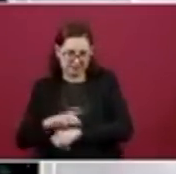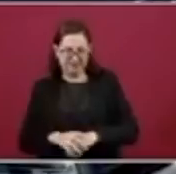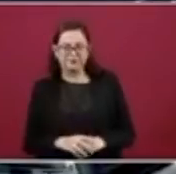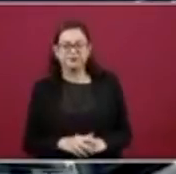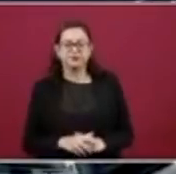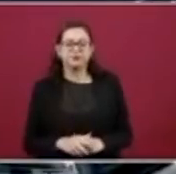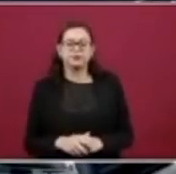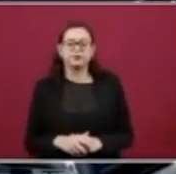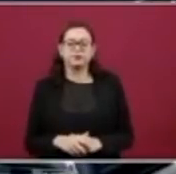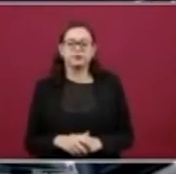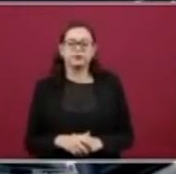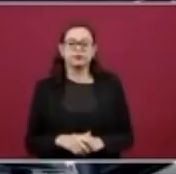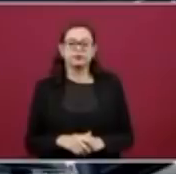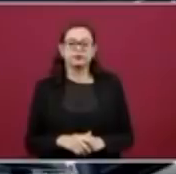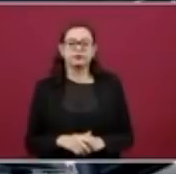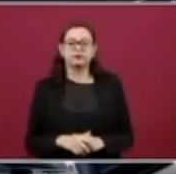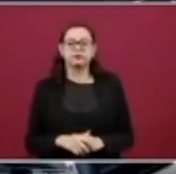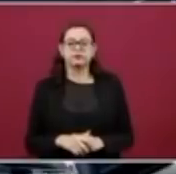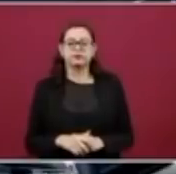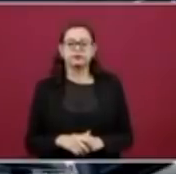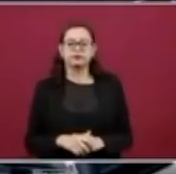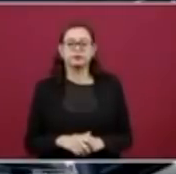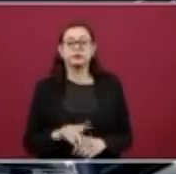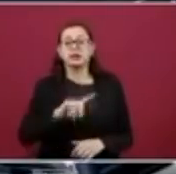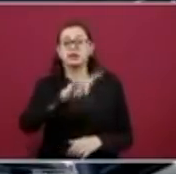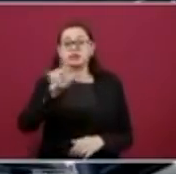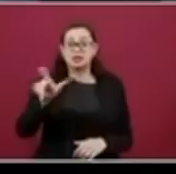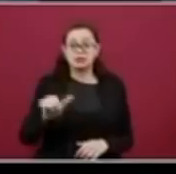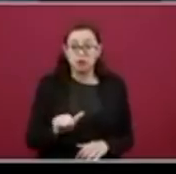con residencias,